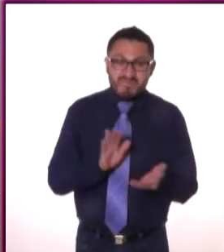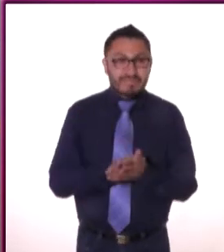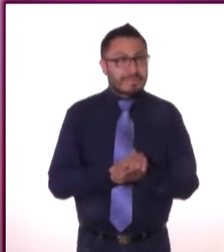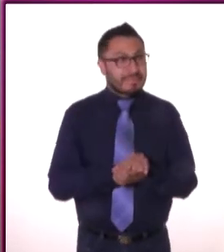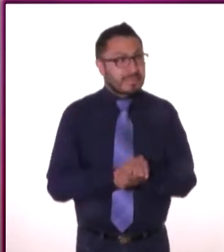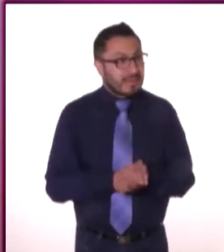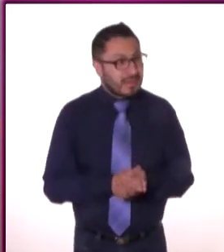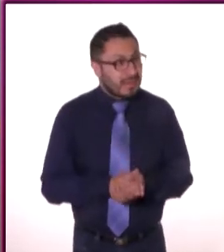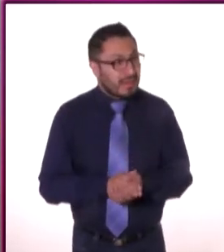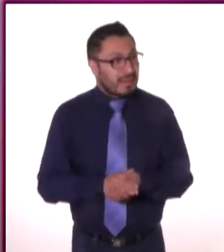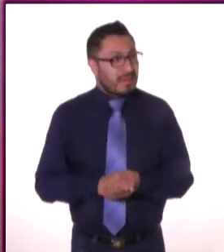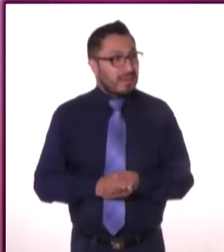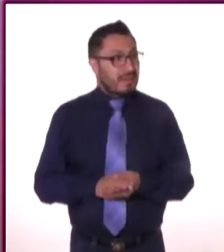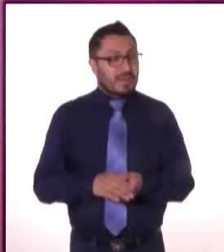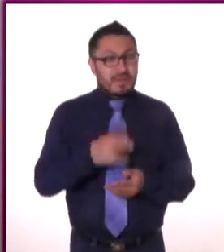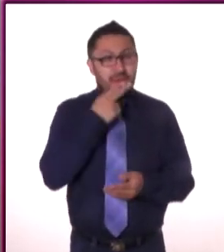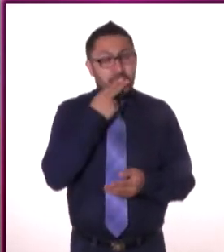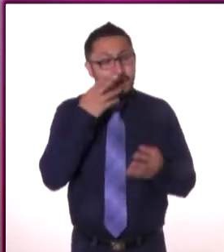Bueno,